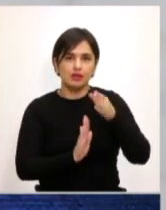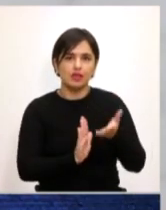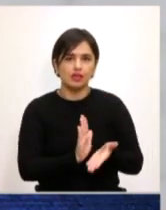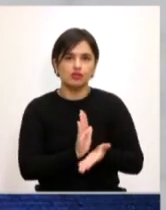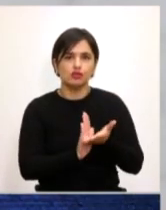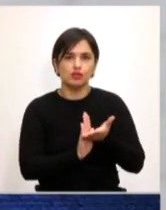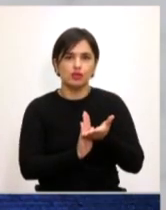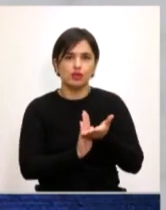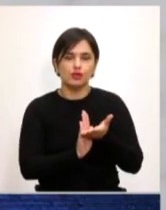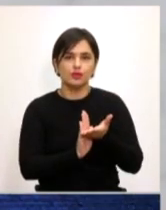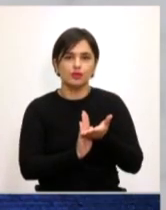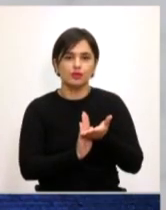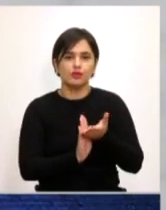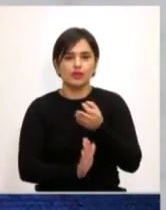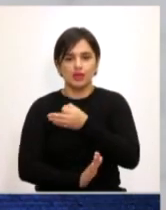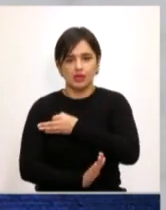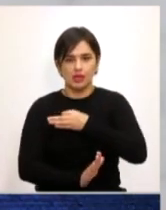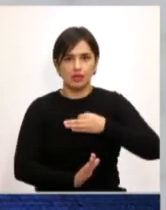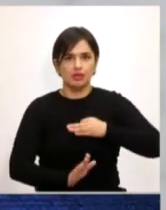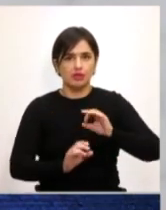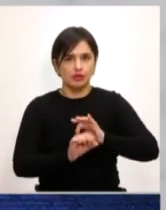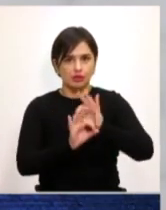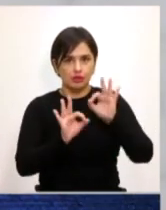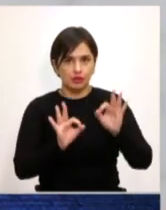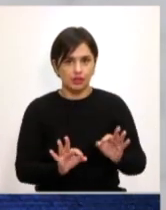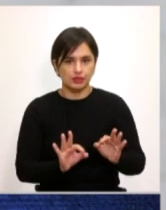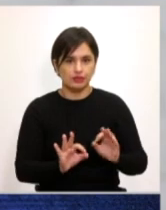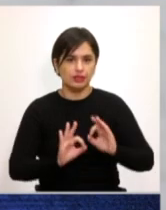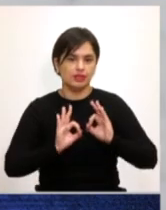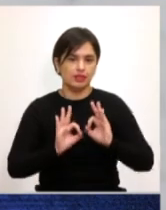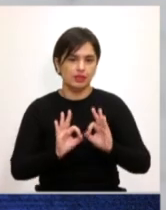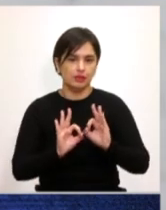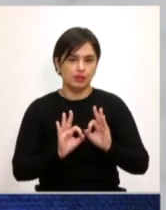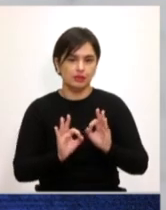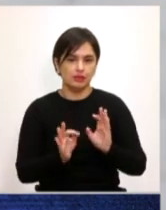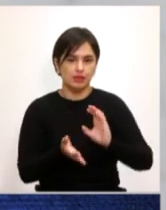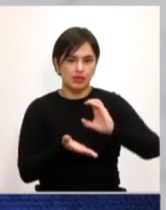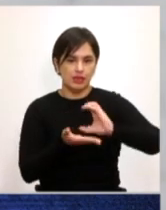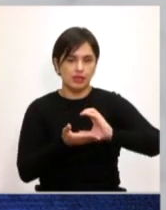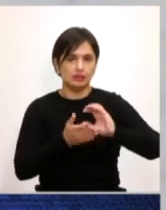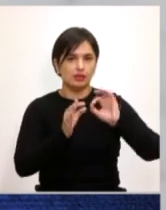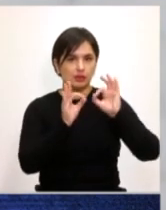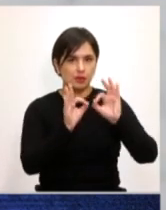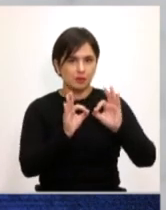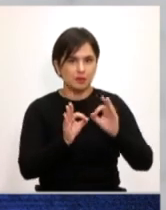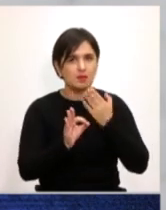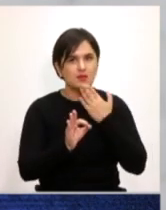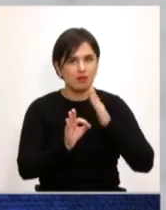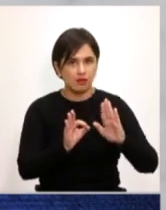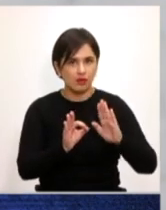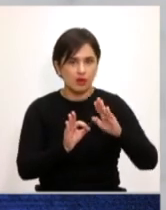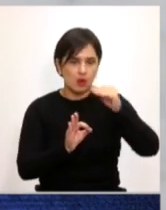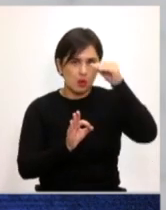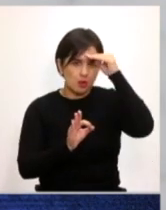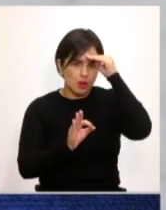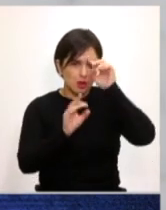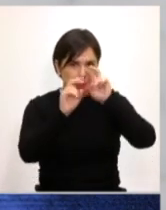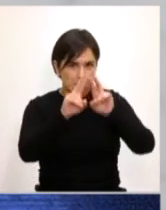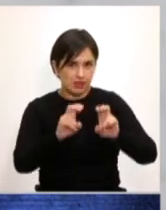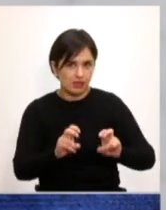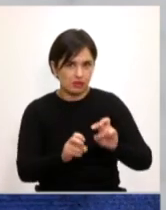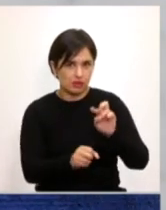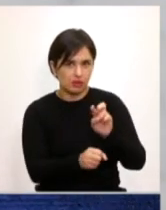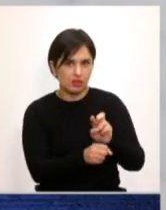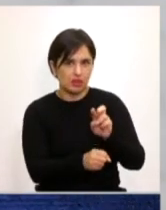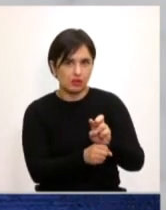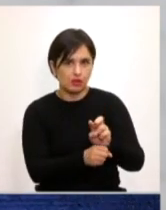tramo. El Ministerio de Educación y especialmente el Centro de Perfeccionamiento, Experimentación e Investigaciones